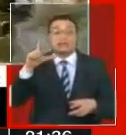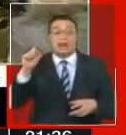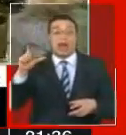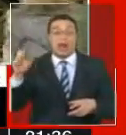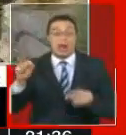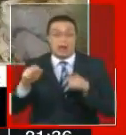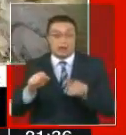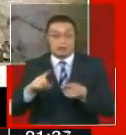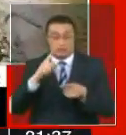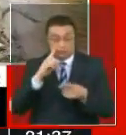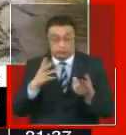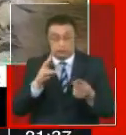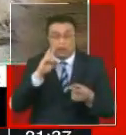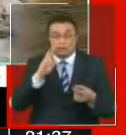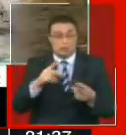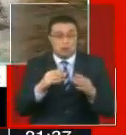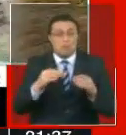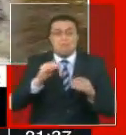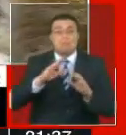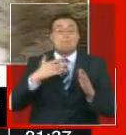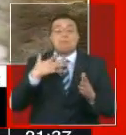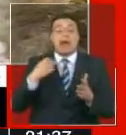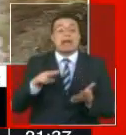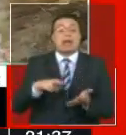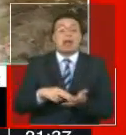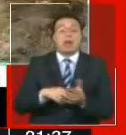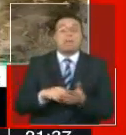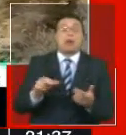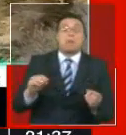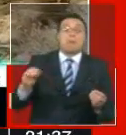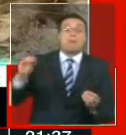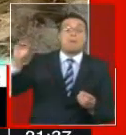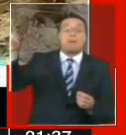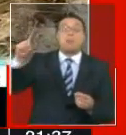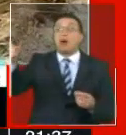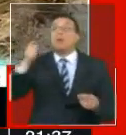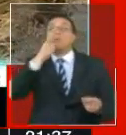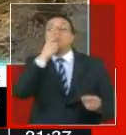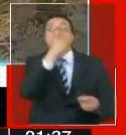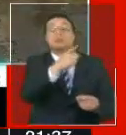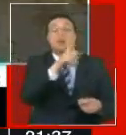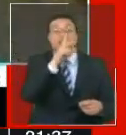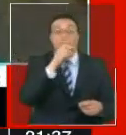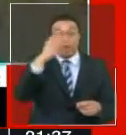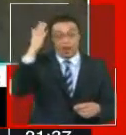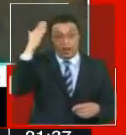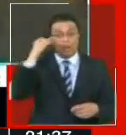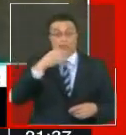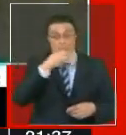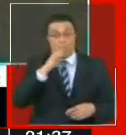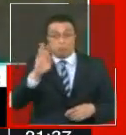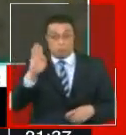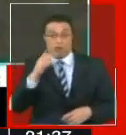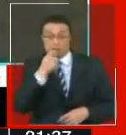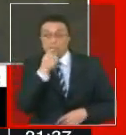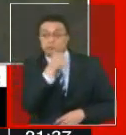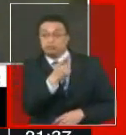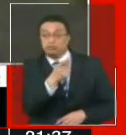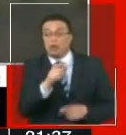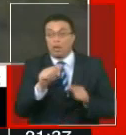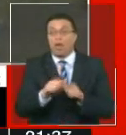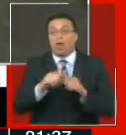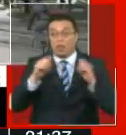no tenía ningún Sentido seguir esperando primero a que Bolivia lo hiciera tal como lo había anunciado y segundo se